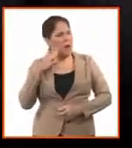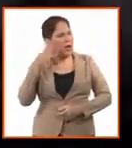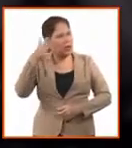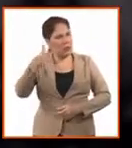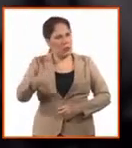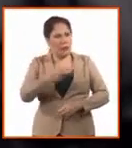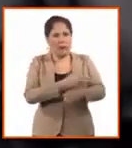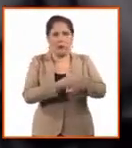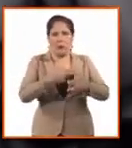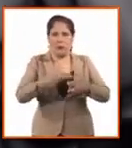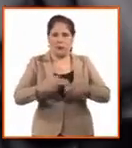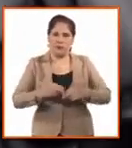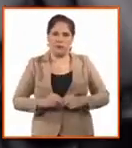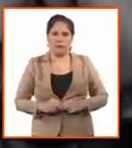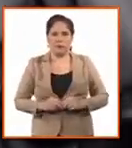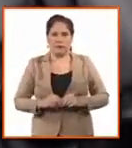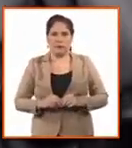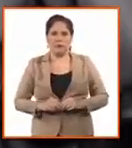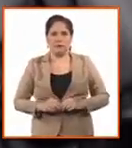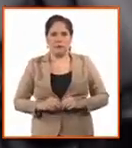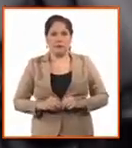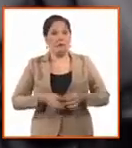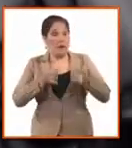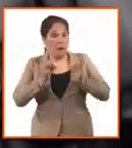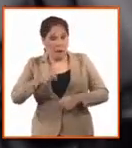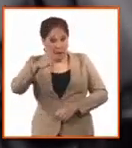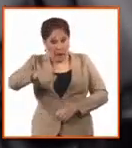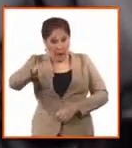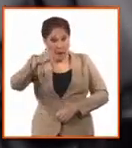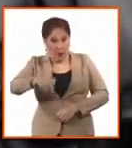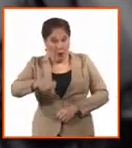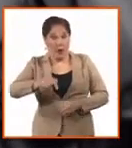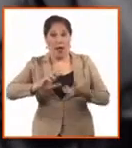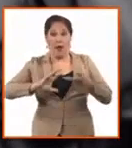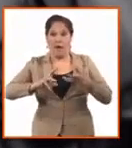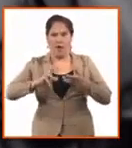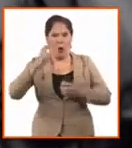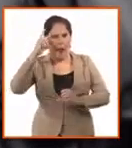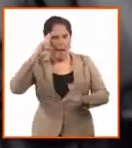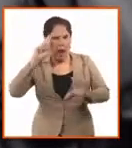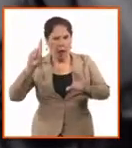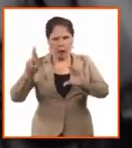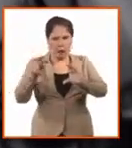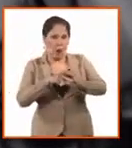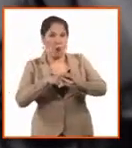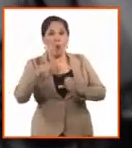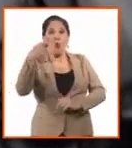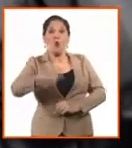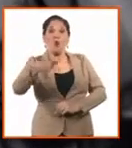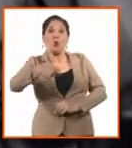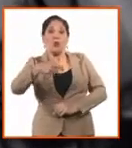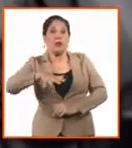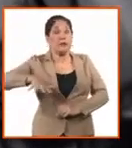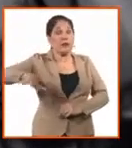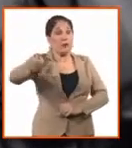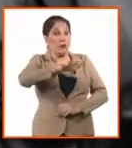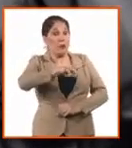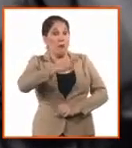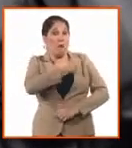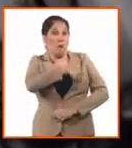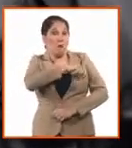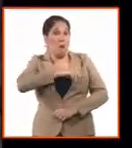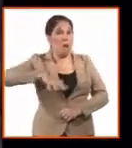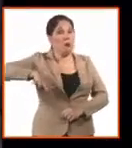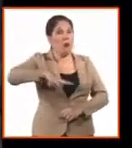historia y esa hora de estremecido rencor de justicia reclamada de